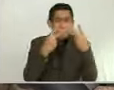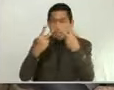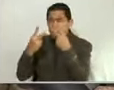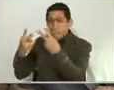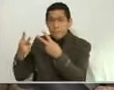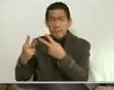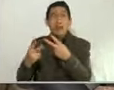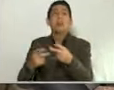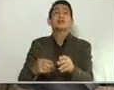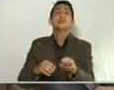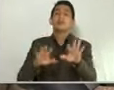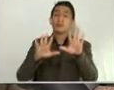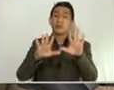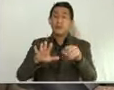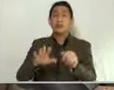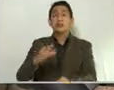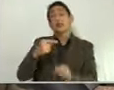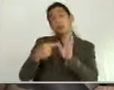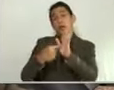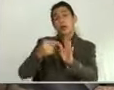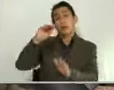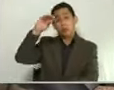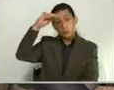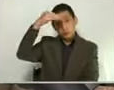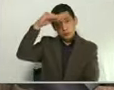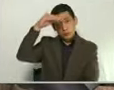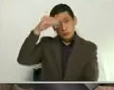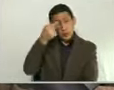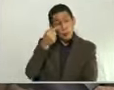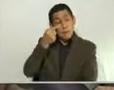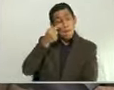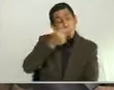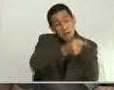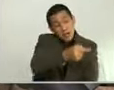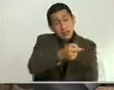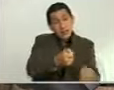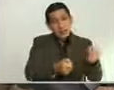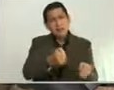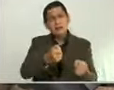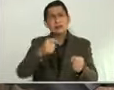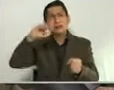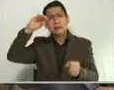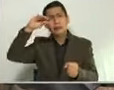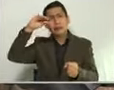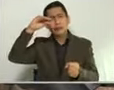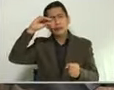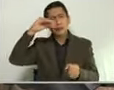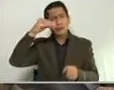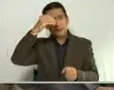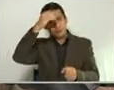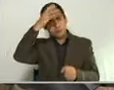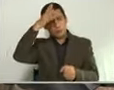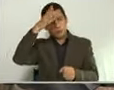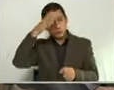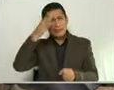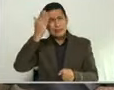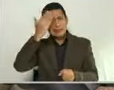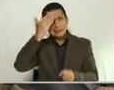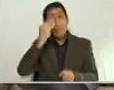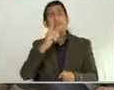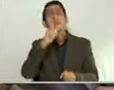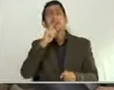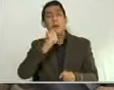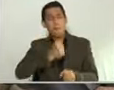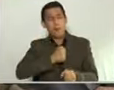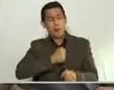estás en la corporación y ves el carro que pasa y al lado sale quién es el dueño del carro, y que esa placa o ese carro fue robado